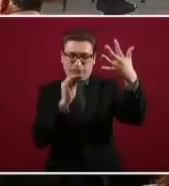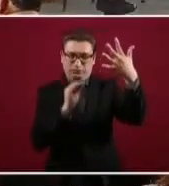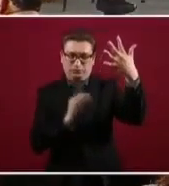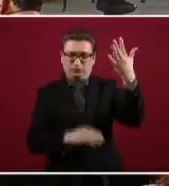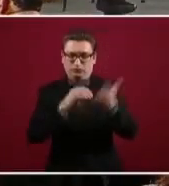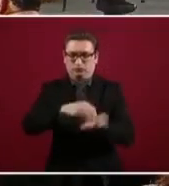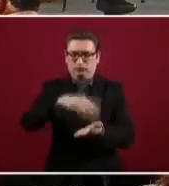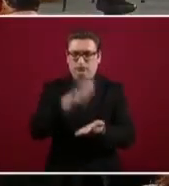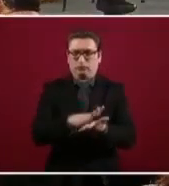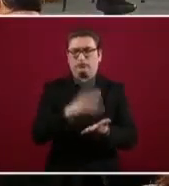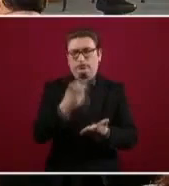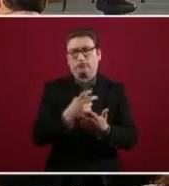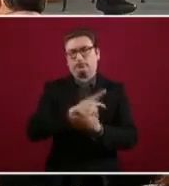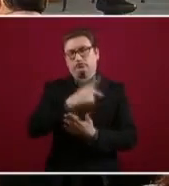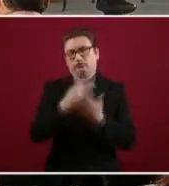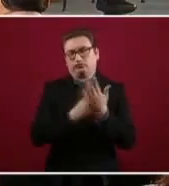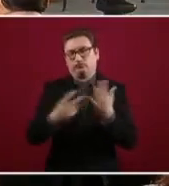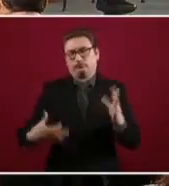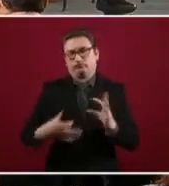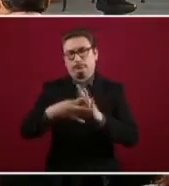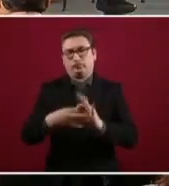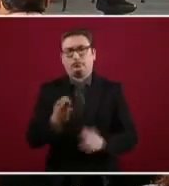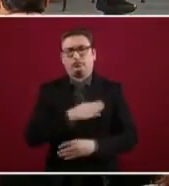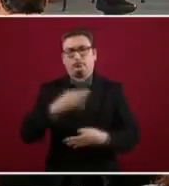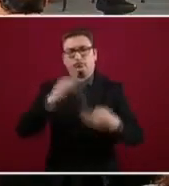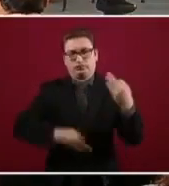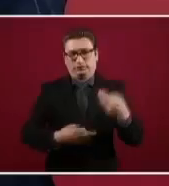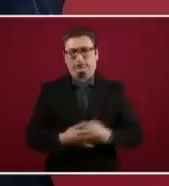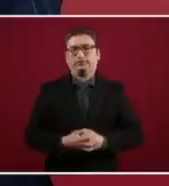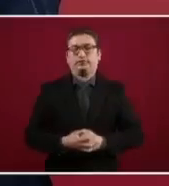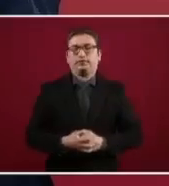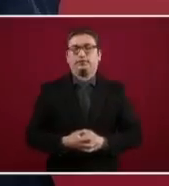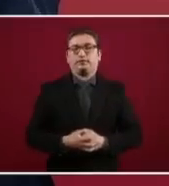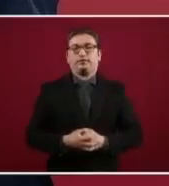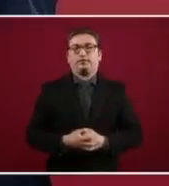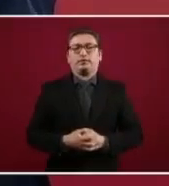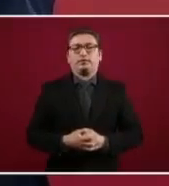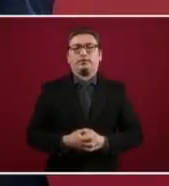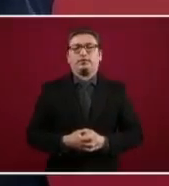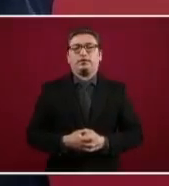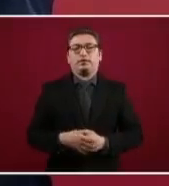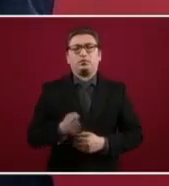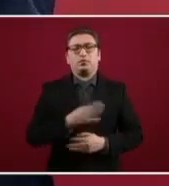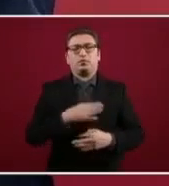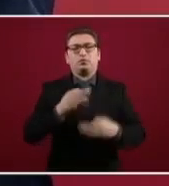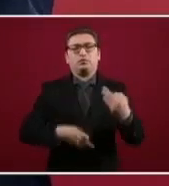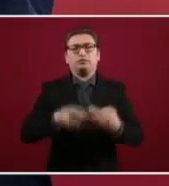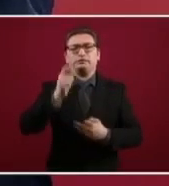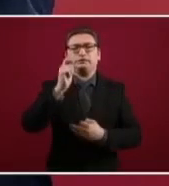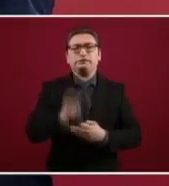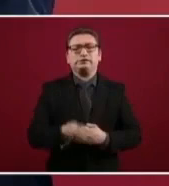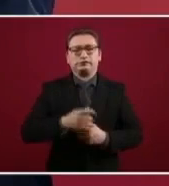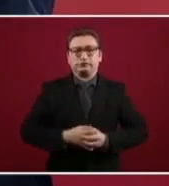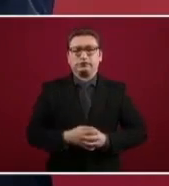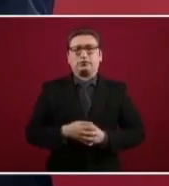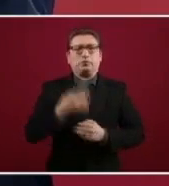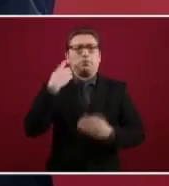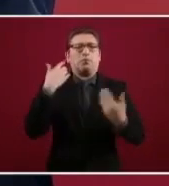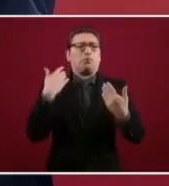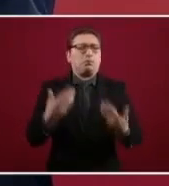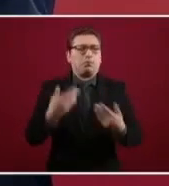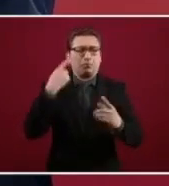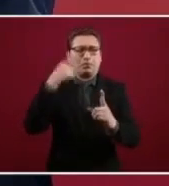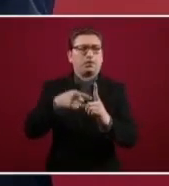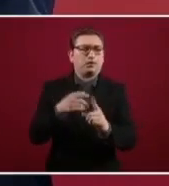registrados en el programa el món en fin es un modelo que promueve la en